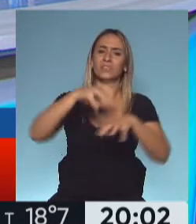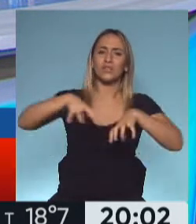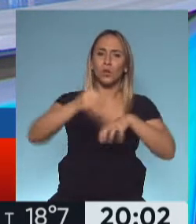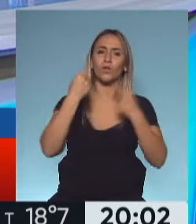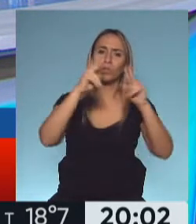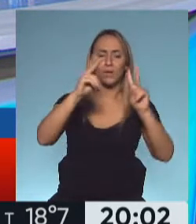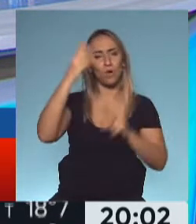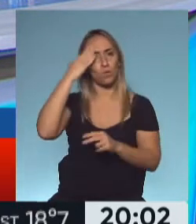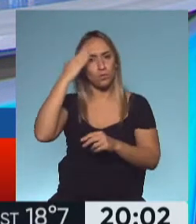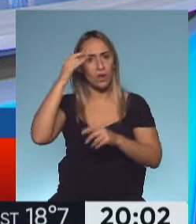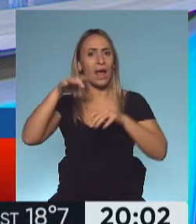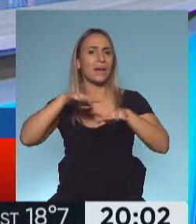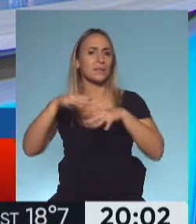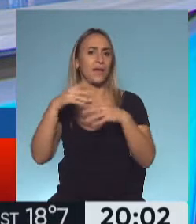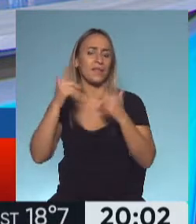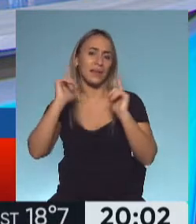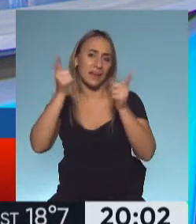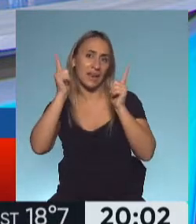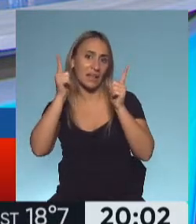cultura, actividades recreativas que